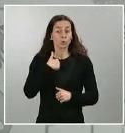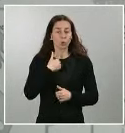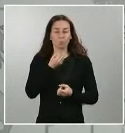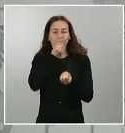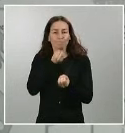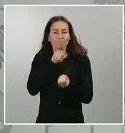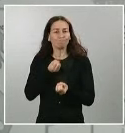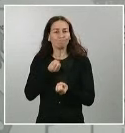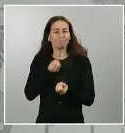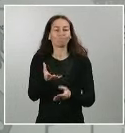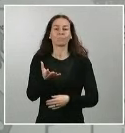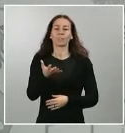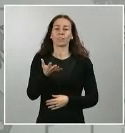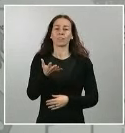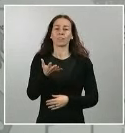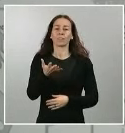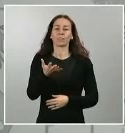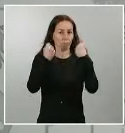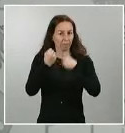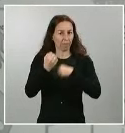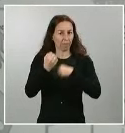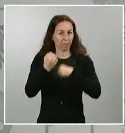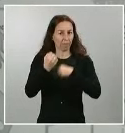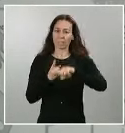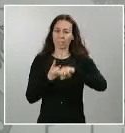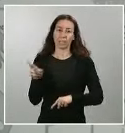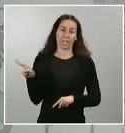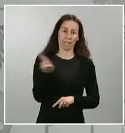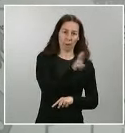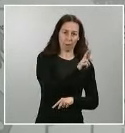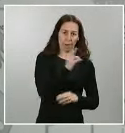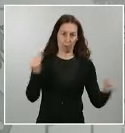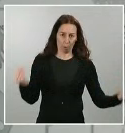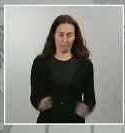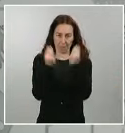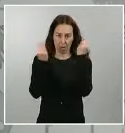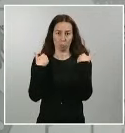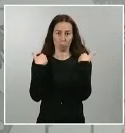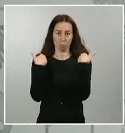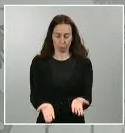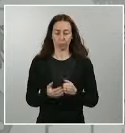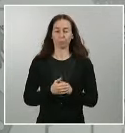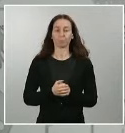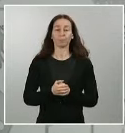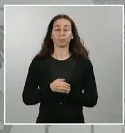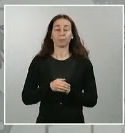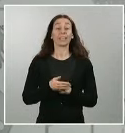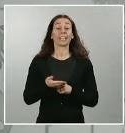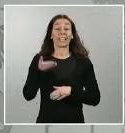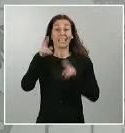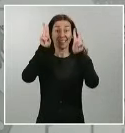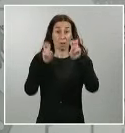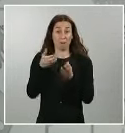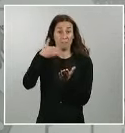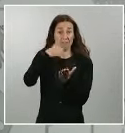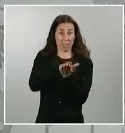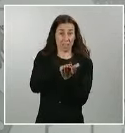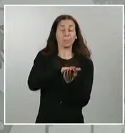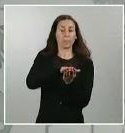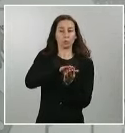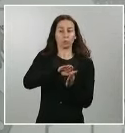recuperación. En medio de los abrumadores partes de fallecimientos, hoy hemos recibido la noticia del alta de más